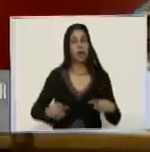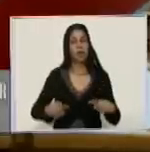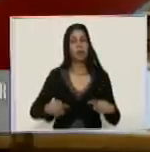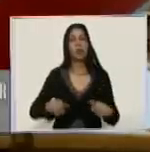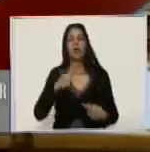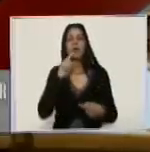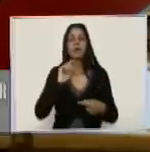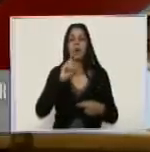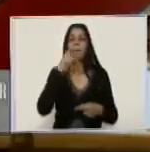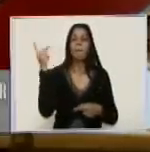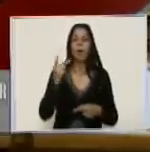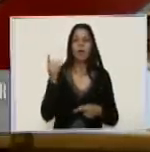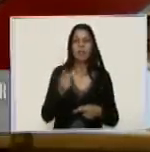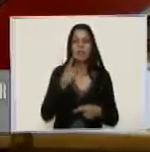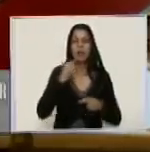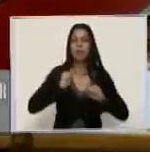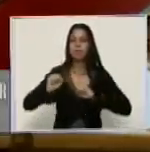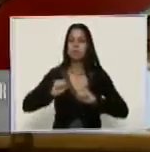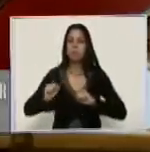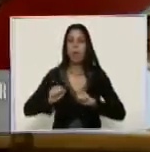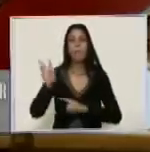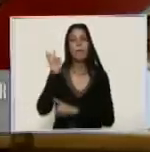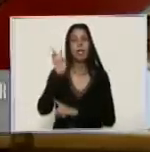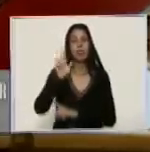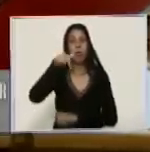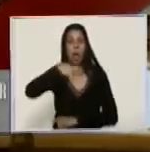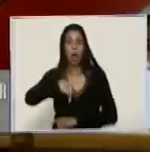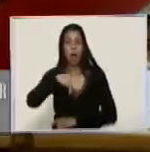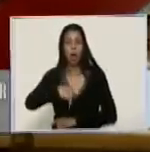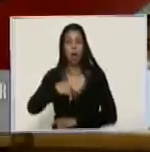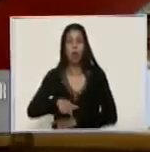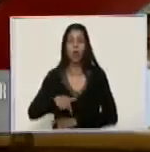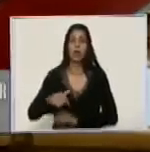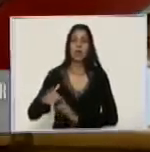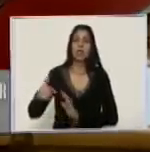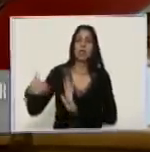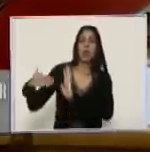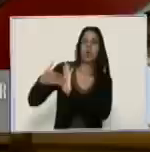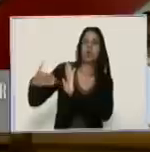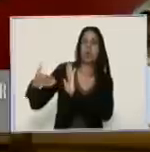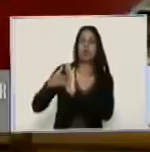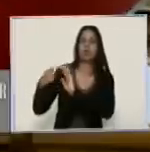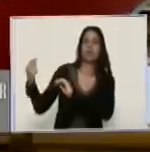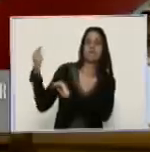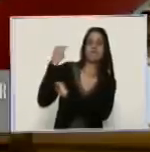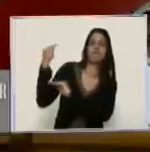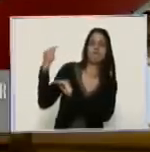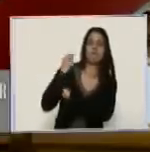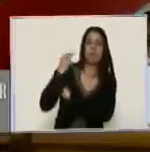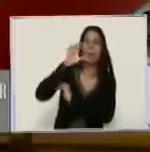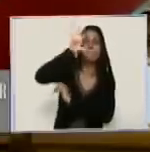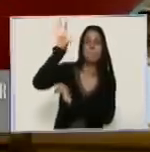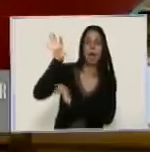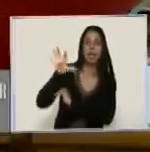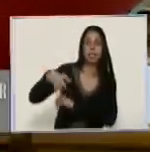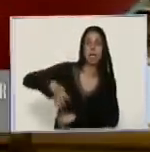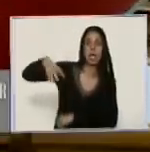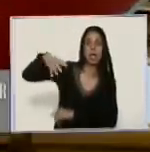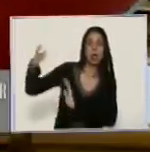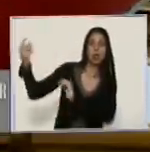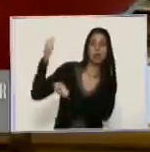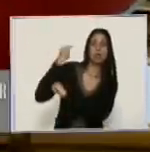acción política, nuestra patria hoy se encuentra asediada y agredida por poderes mundiales, quienes desde